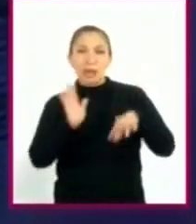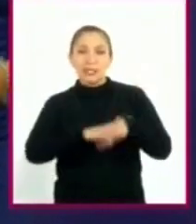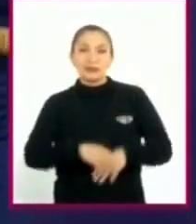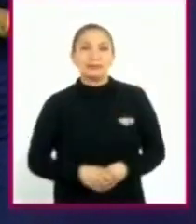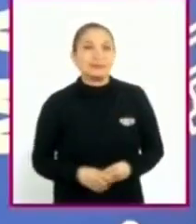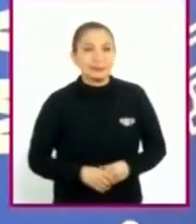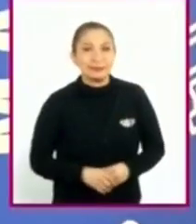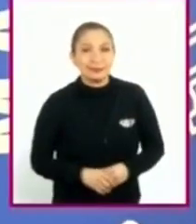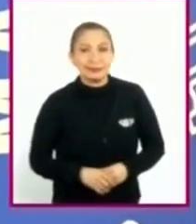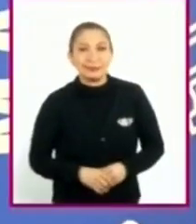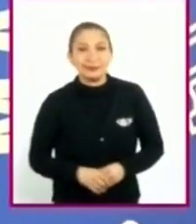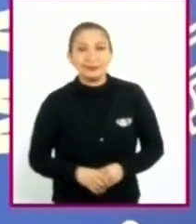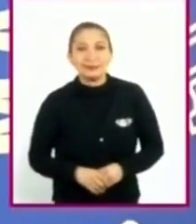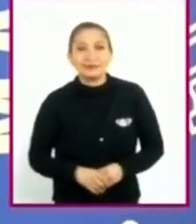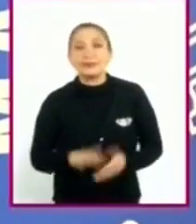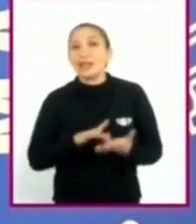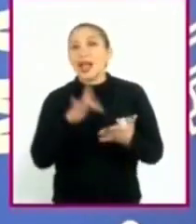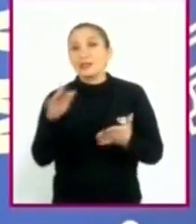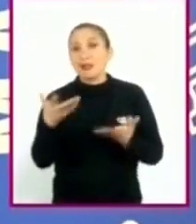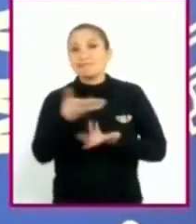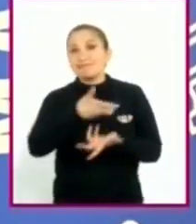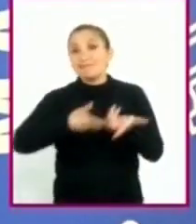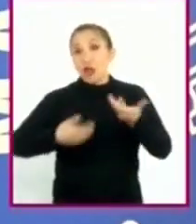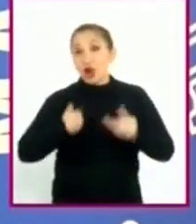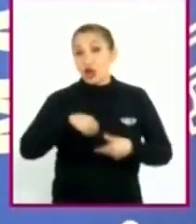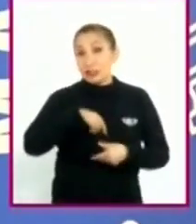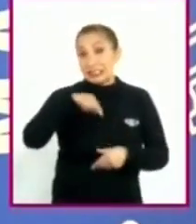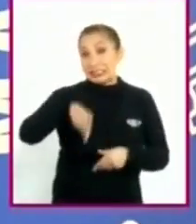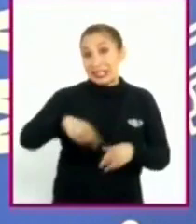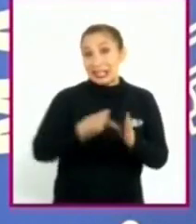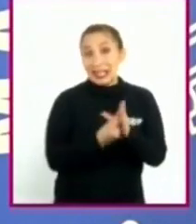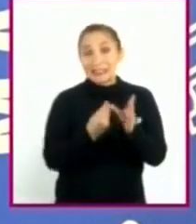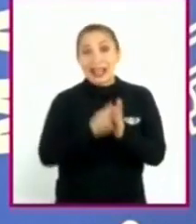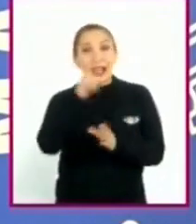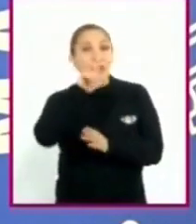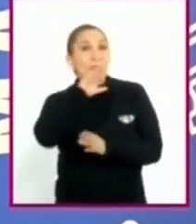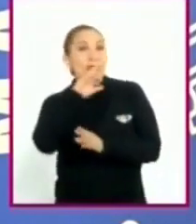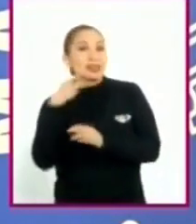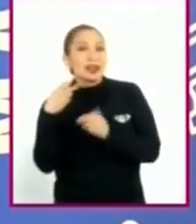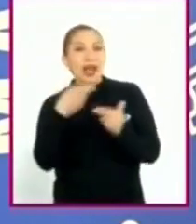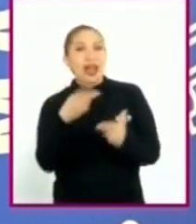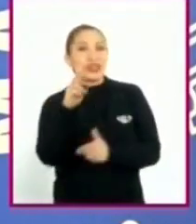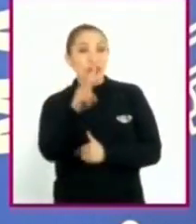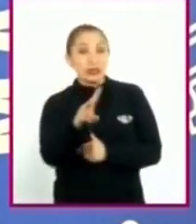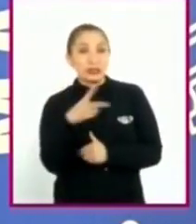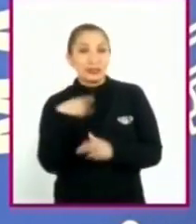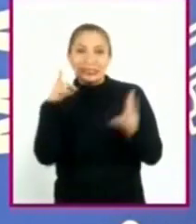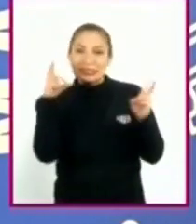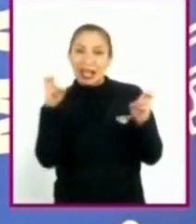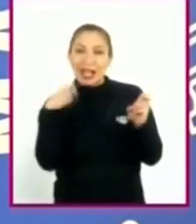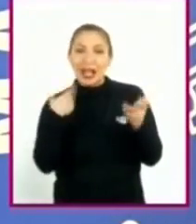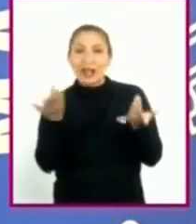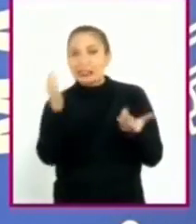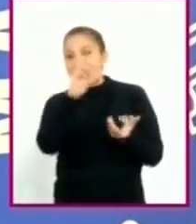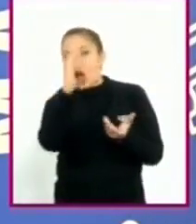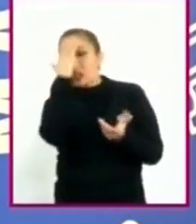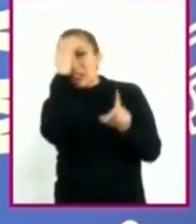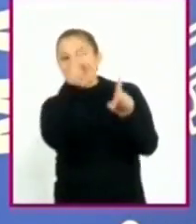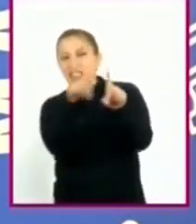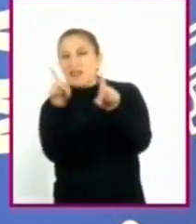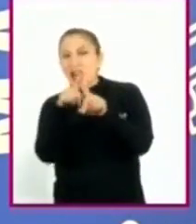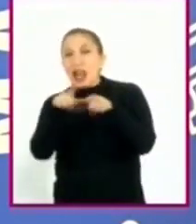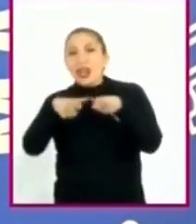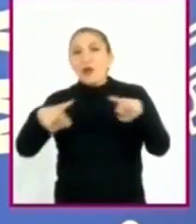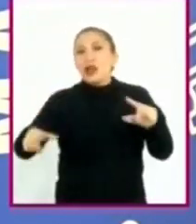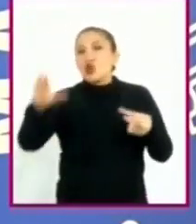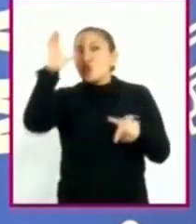más. Gracias por compartir con nosotros esta sesión de Lengua Materna 2 sobre el tema Reconocer la diversidad